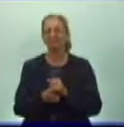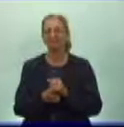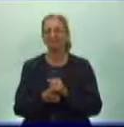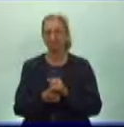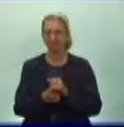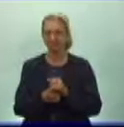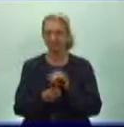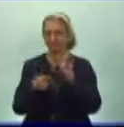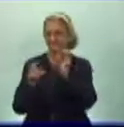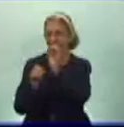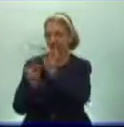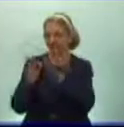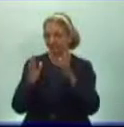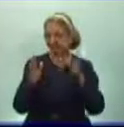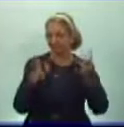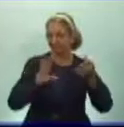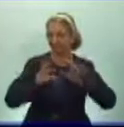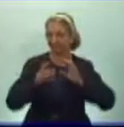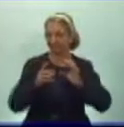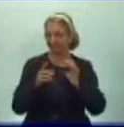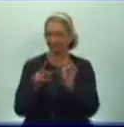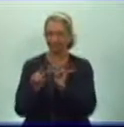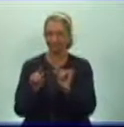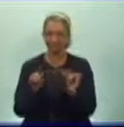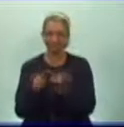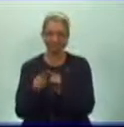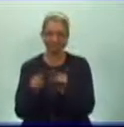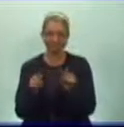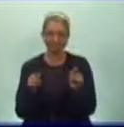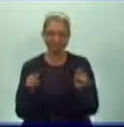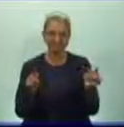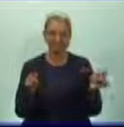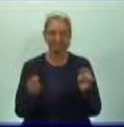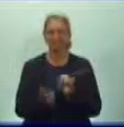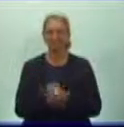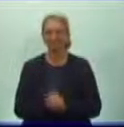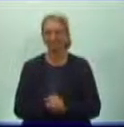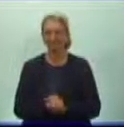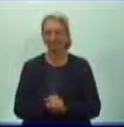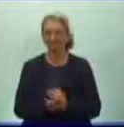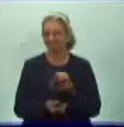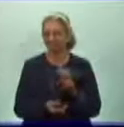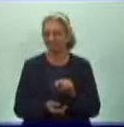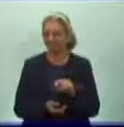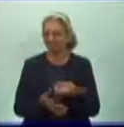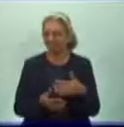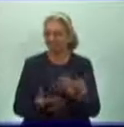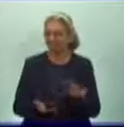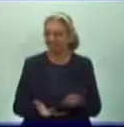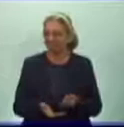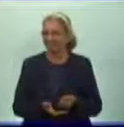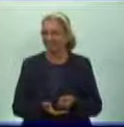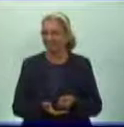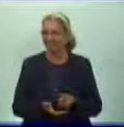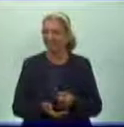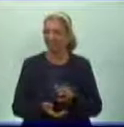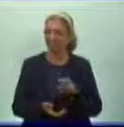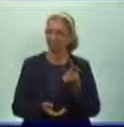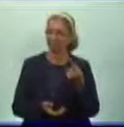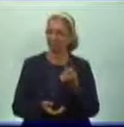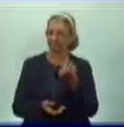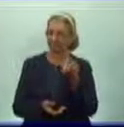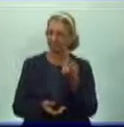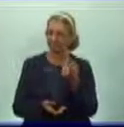a ordenar, formar y ampliar oraciones. Ahora, yo quiero que ustedes tengan ahí listos